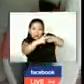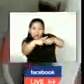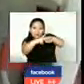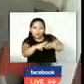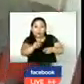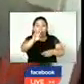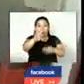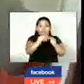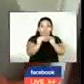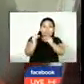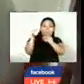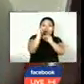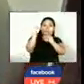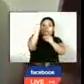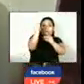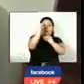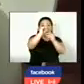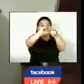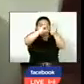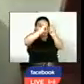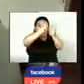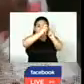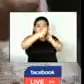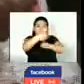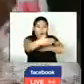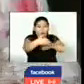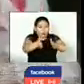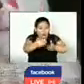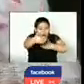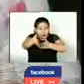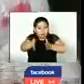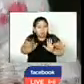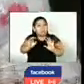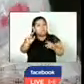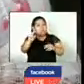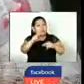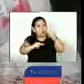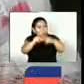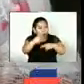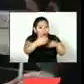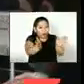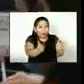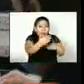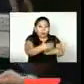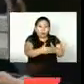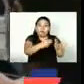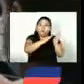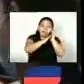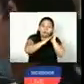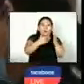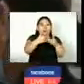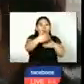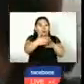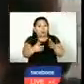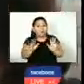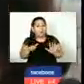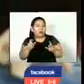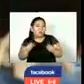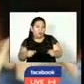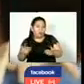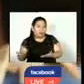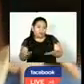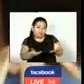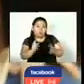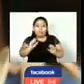cuatro niveles de readecuación de espacios internos, construcción de habitaciones, entre otras áreas, para que sean